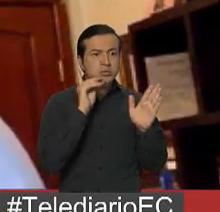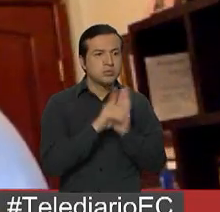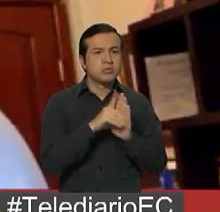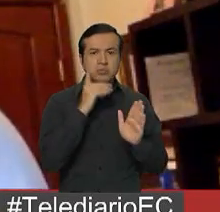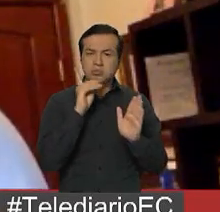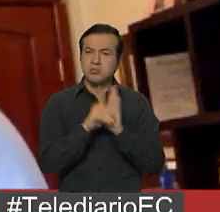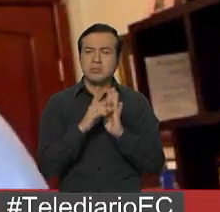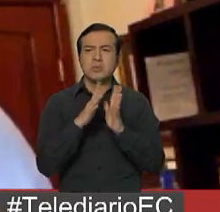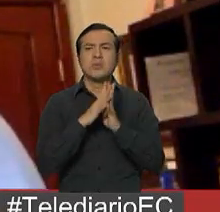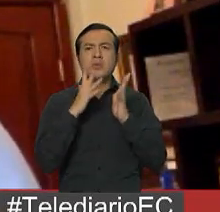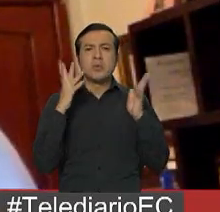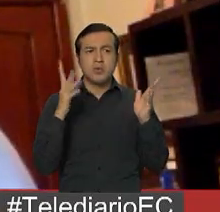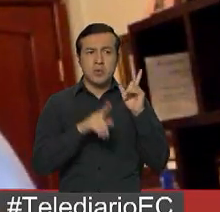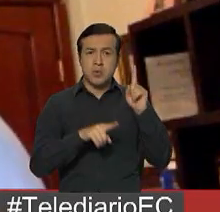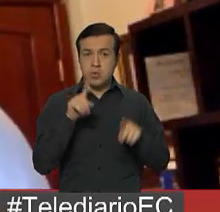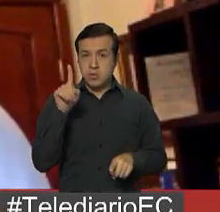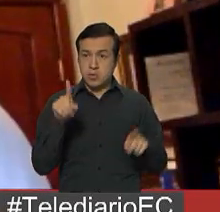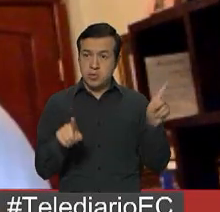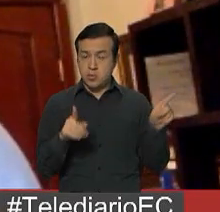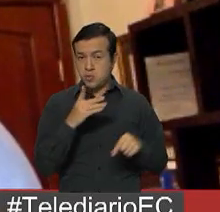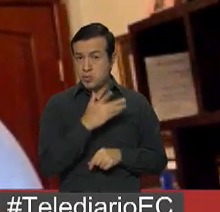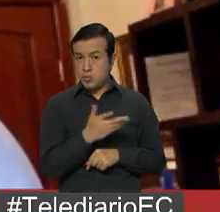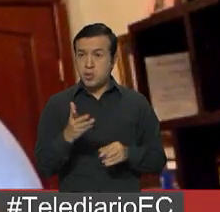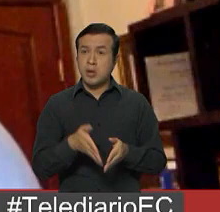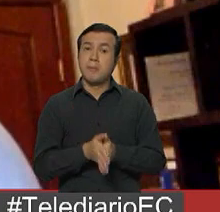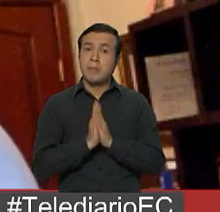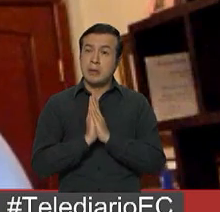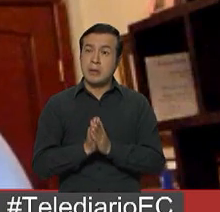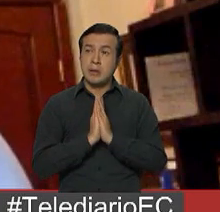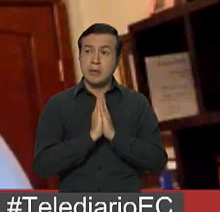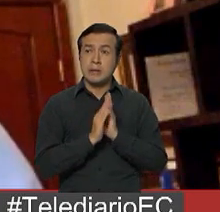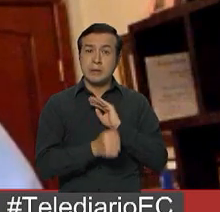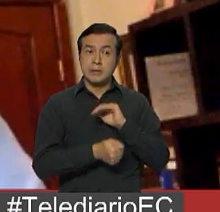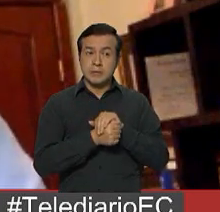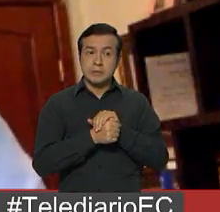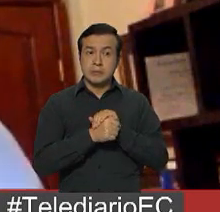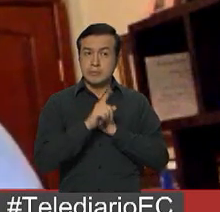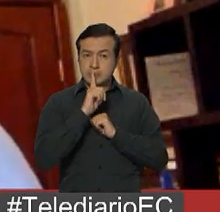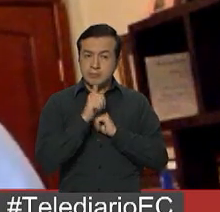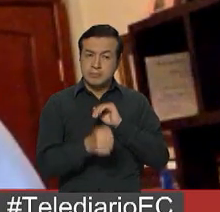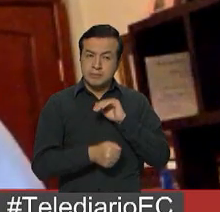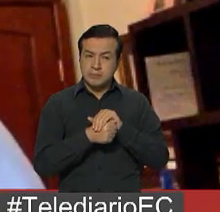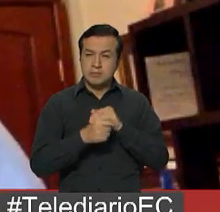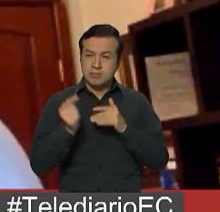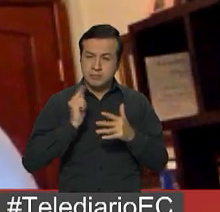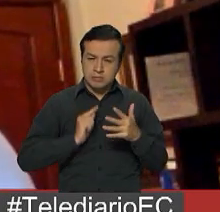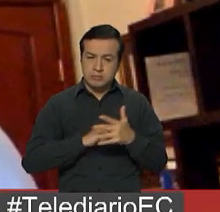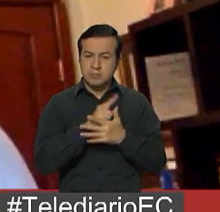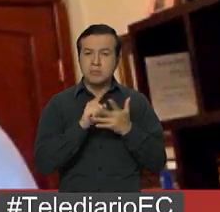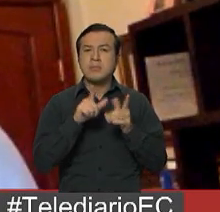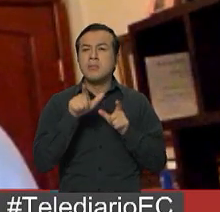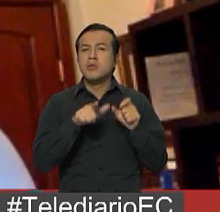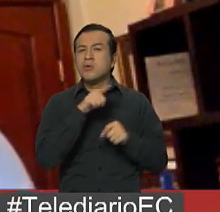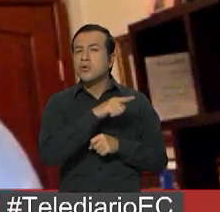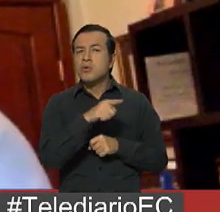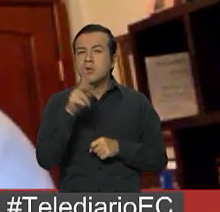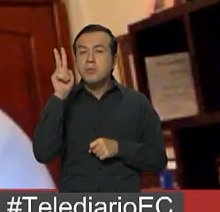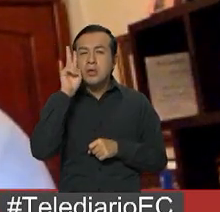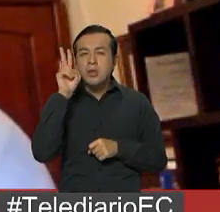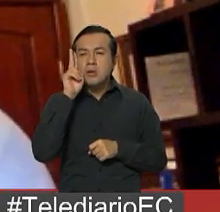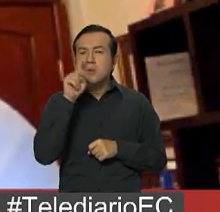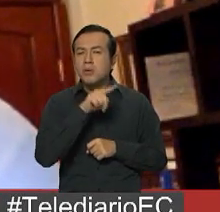mensajes por vía anónima y en algunos casos se nos pide inclusive reserva de la fuente para contarnos a detalles quiénes serían las personas que están detrás